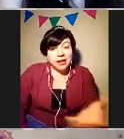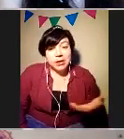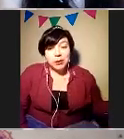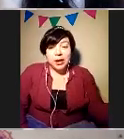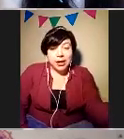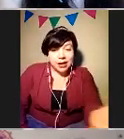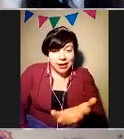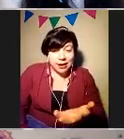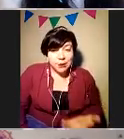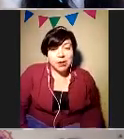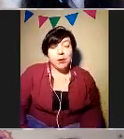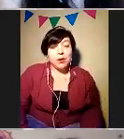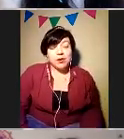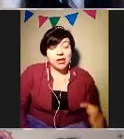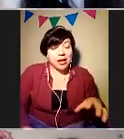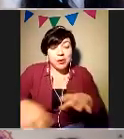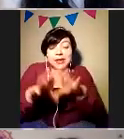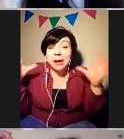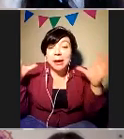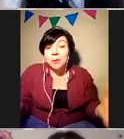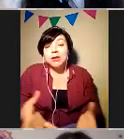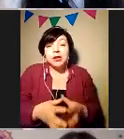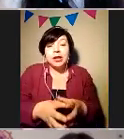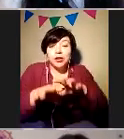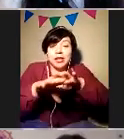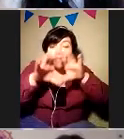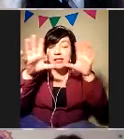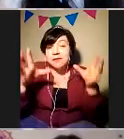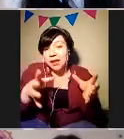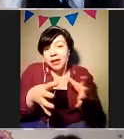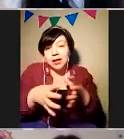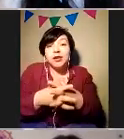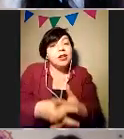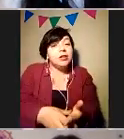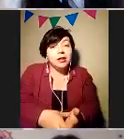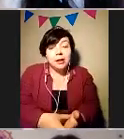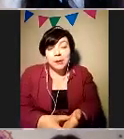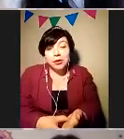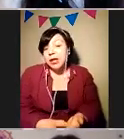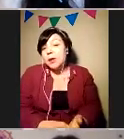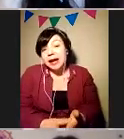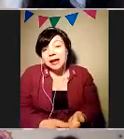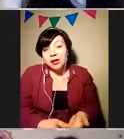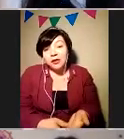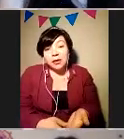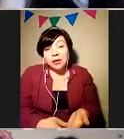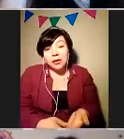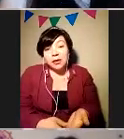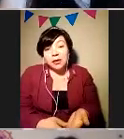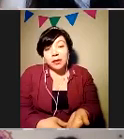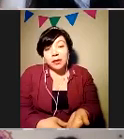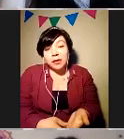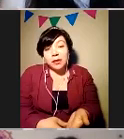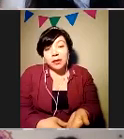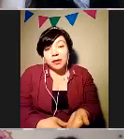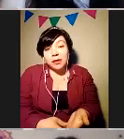Sí, no sé. O sea, es un círculo, ¿no? O sea, hay un entramado completo y lo que está visible es lo bonito, pero tiene una cara que no ve.